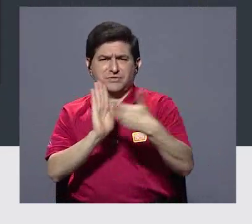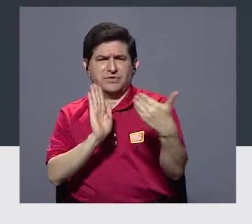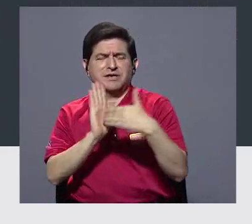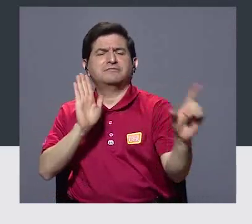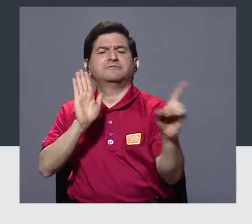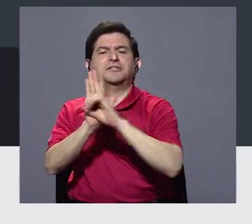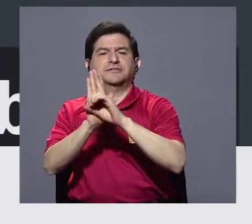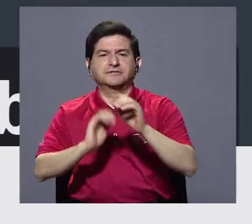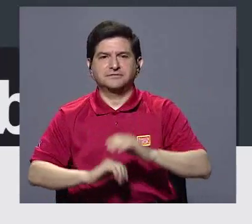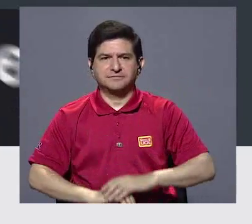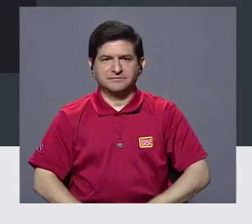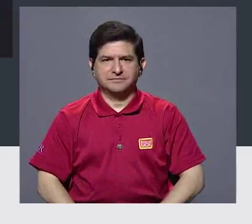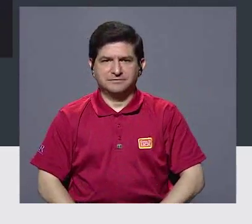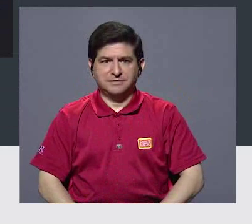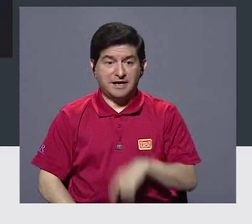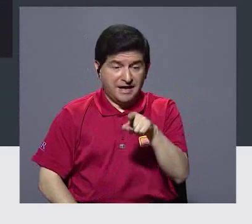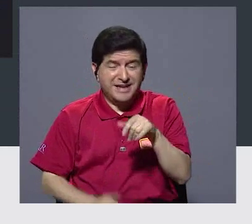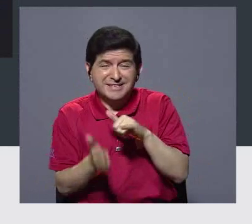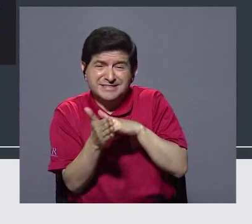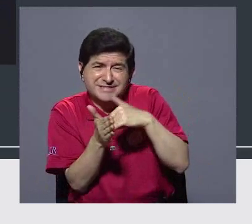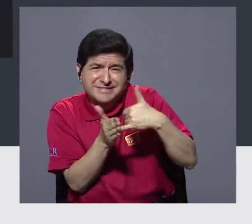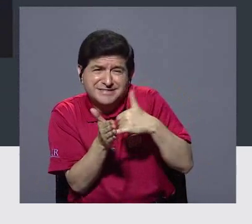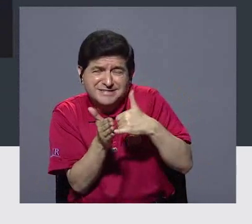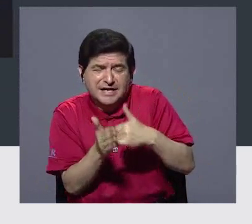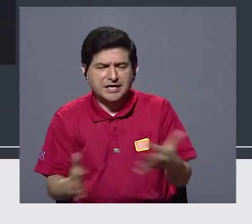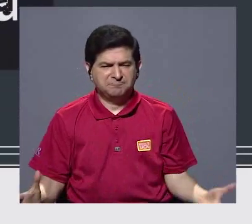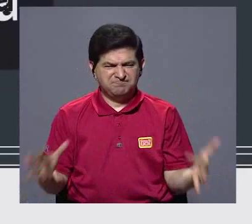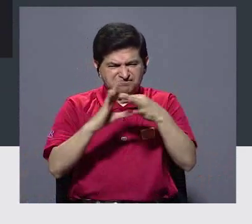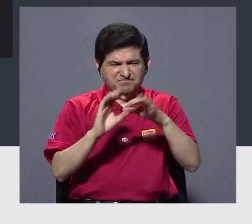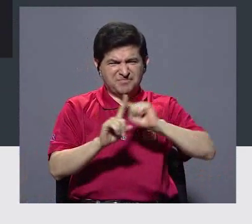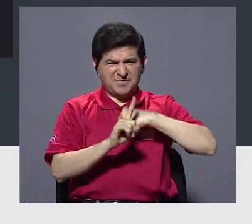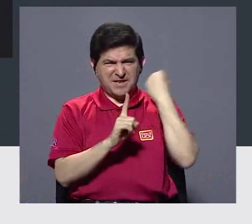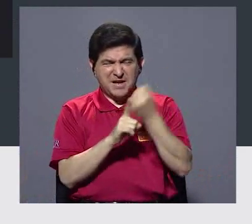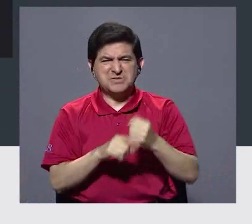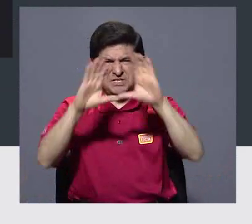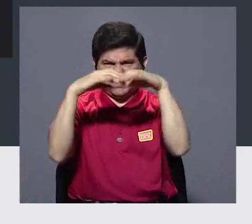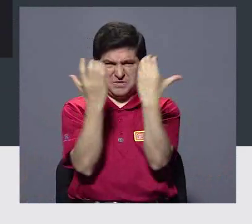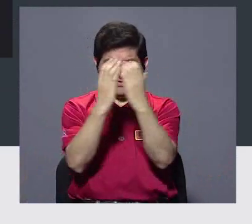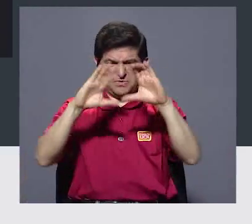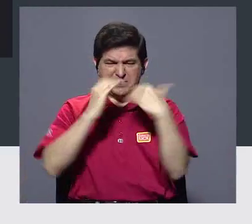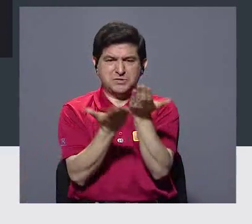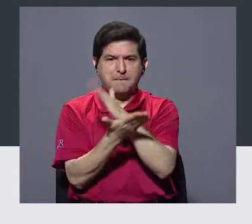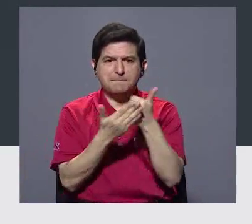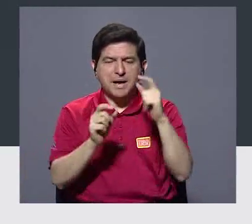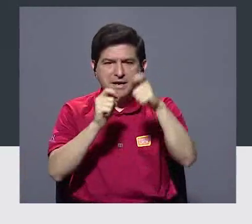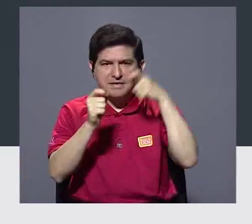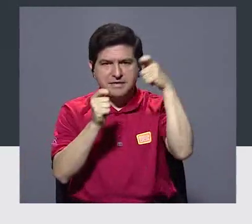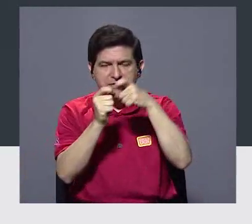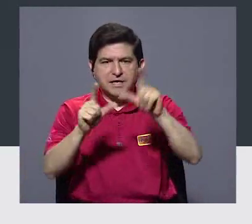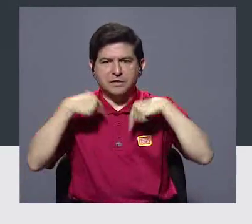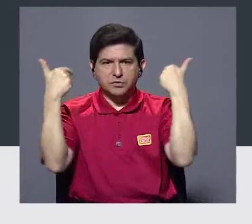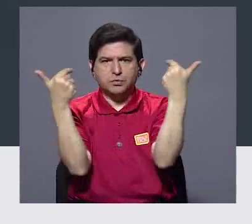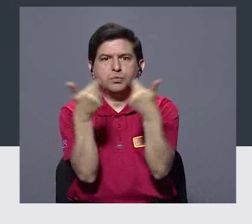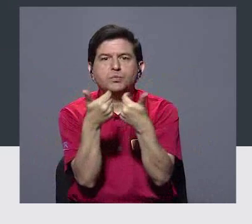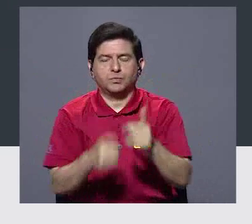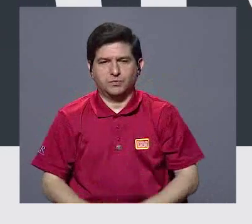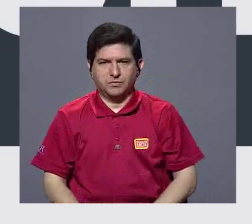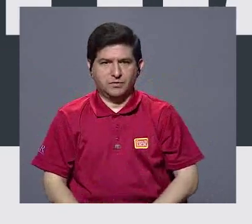derechos. Y dicha vulnerabilidad está asociada a una condición que les cataloga como parte de un determinado colectivo,